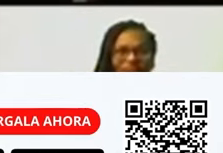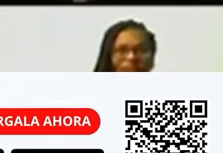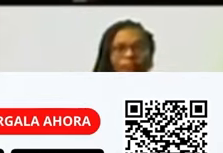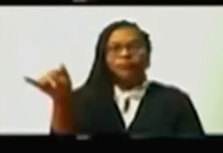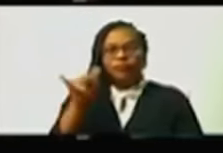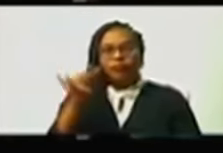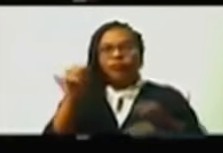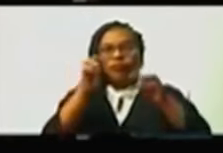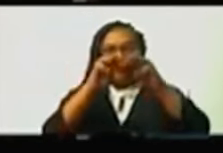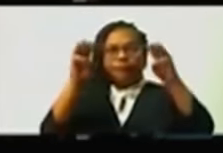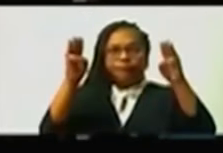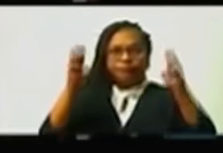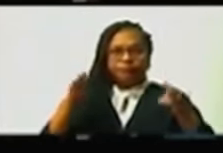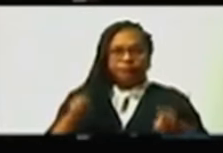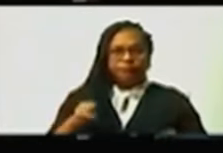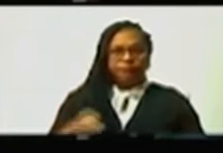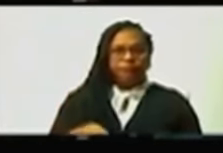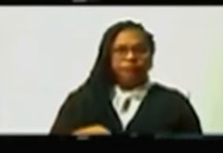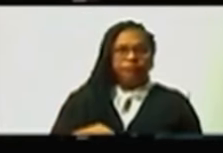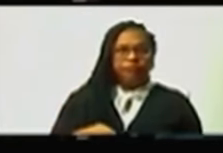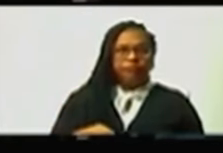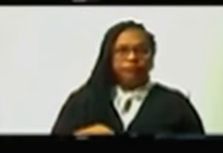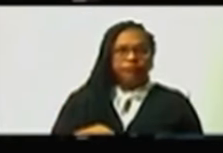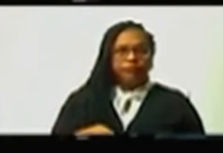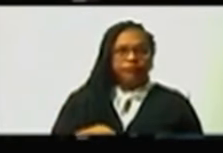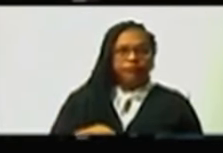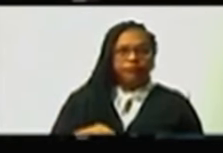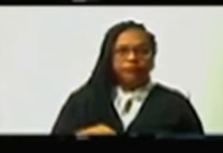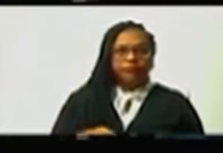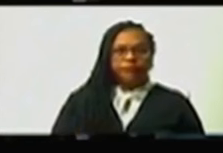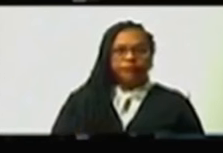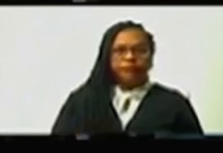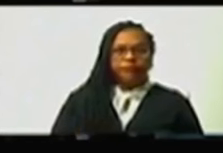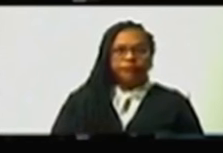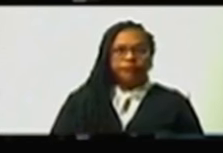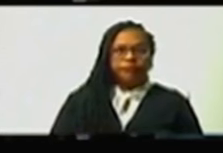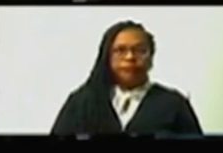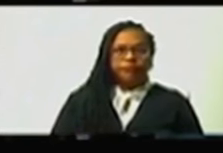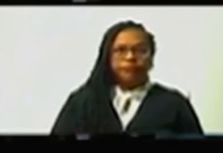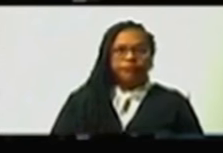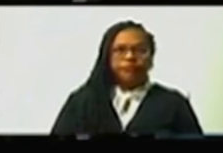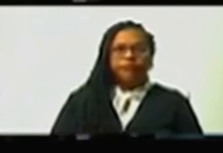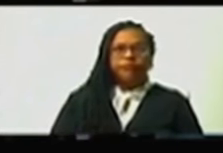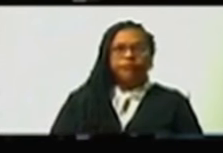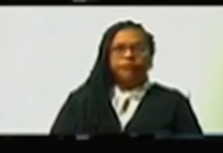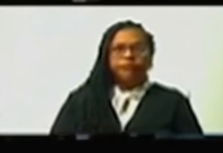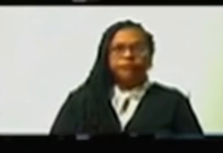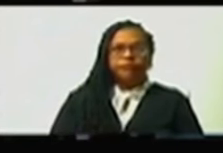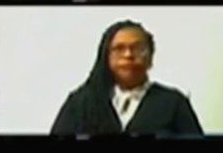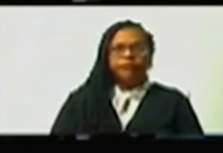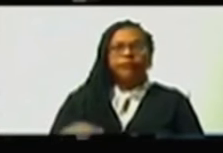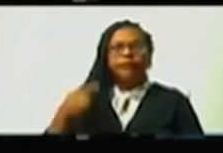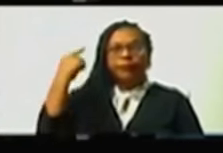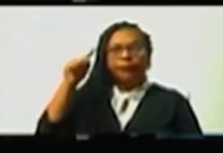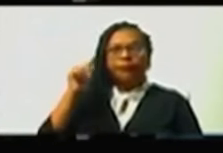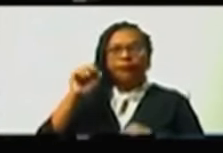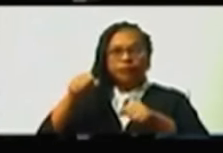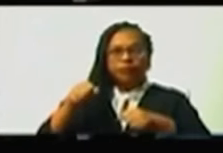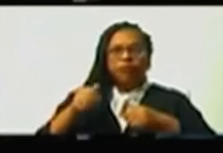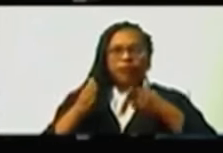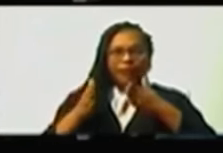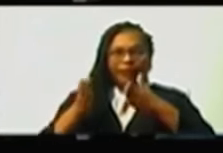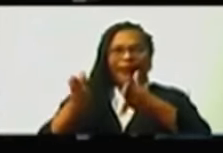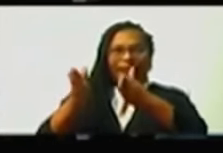Agricultura, que es un departamento fundamental para poder acudir a esas carreteras que tanto